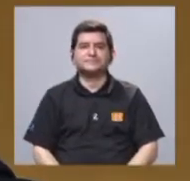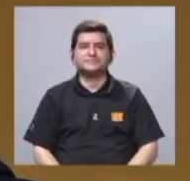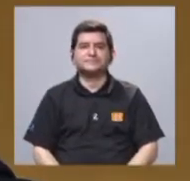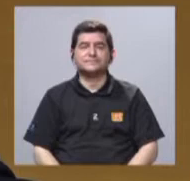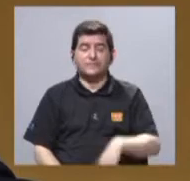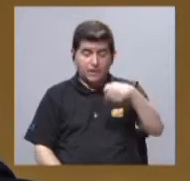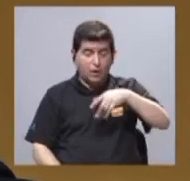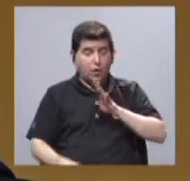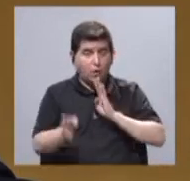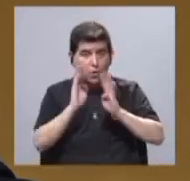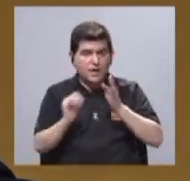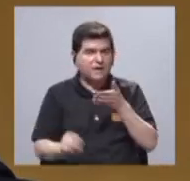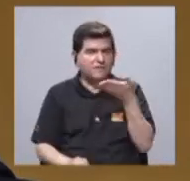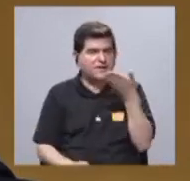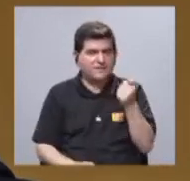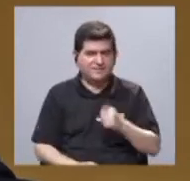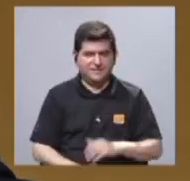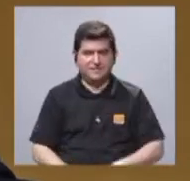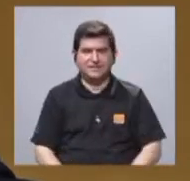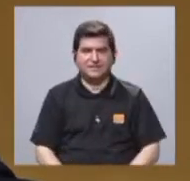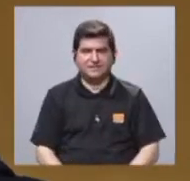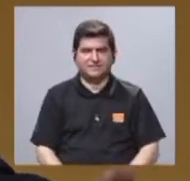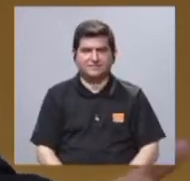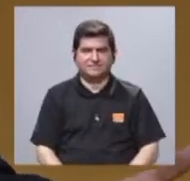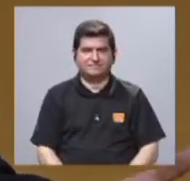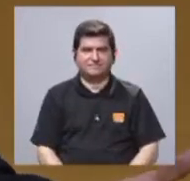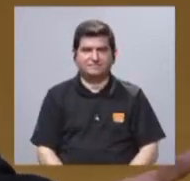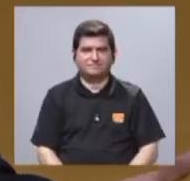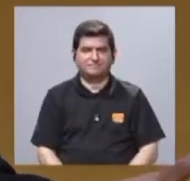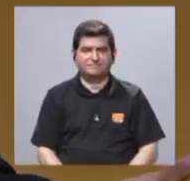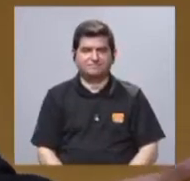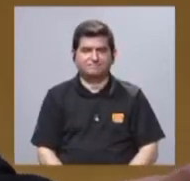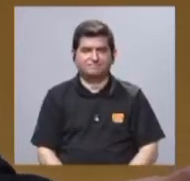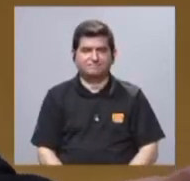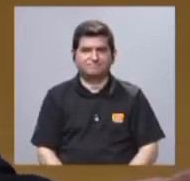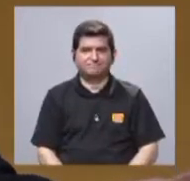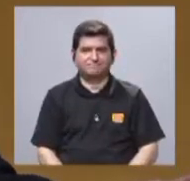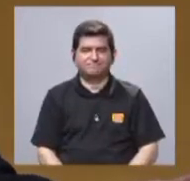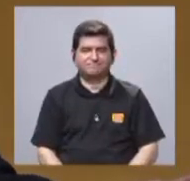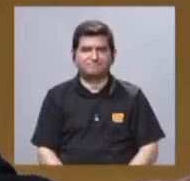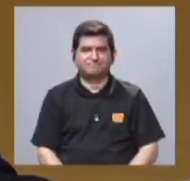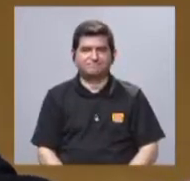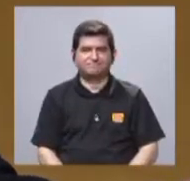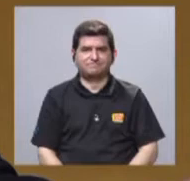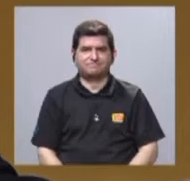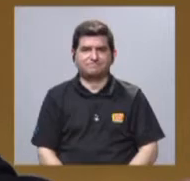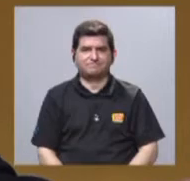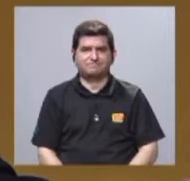vamos a conversar hoy sobre, y viene